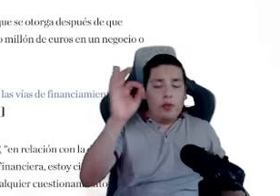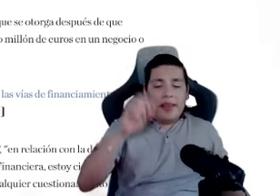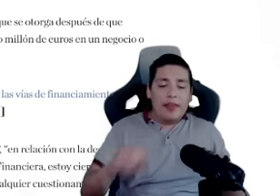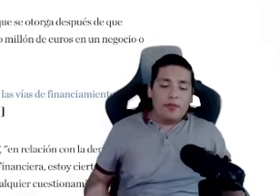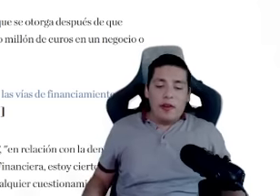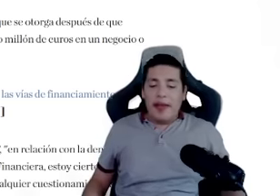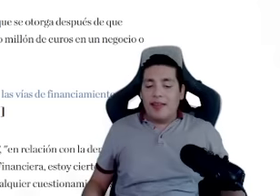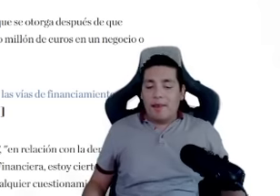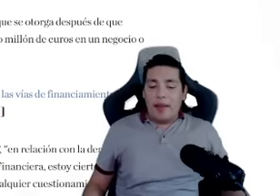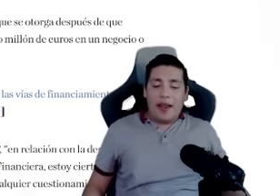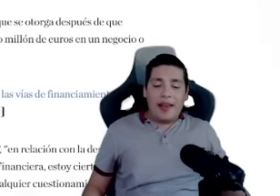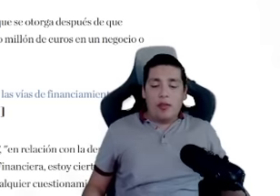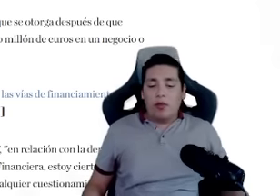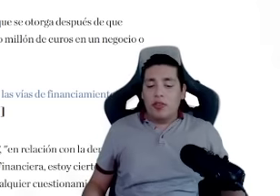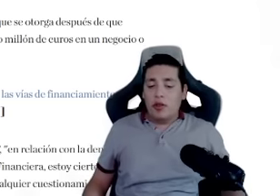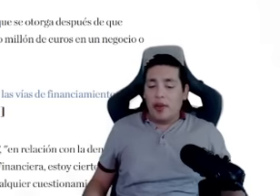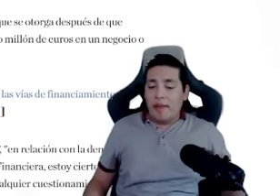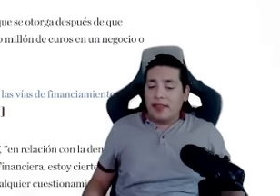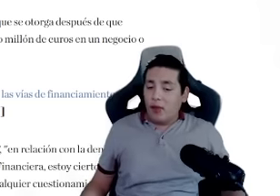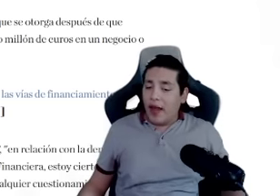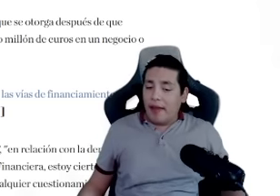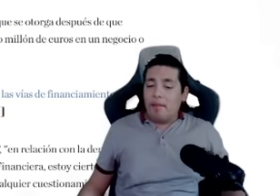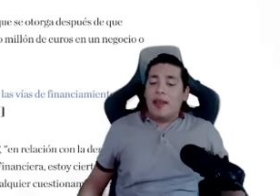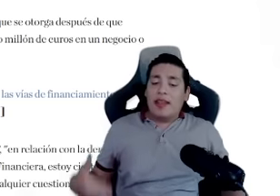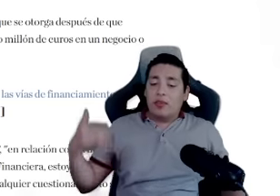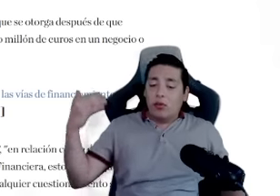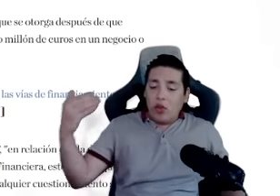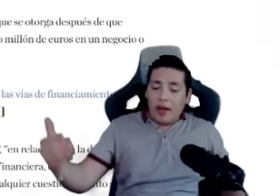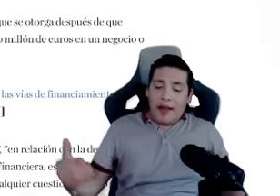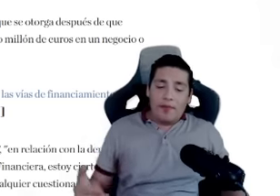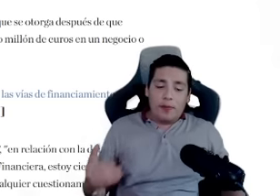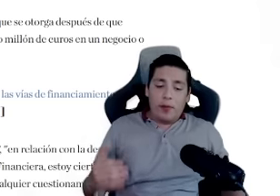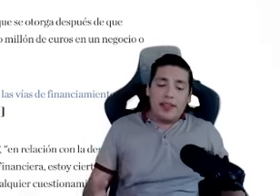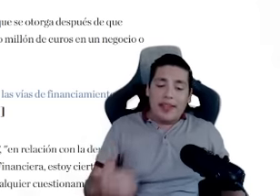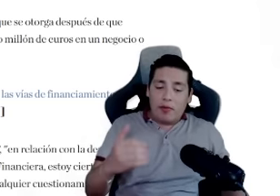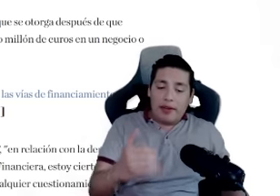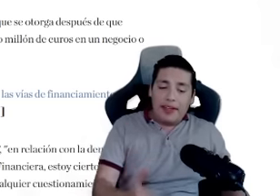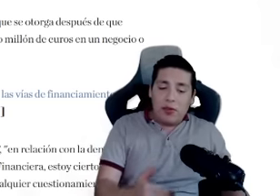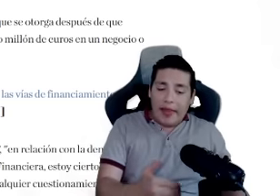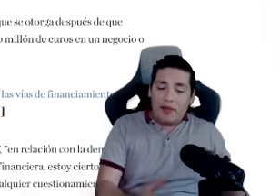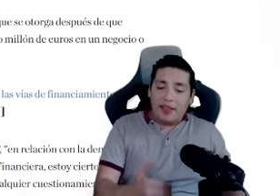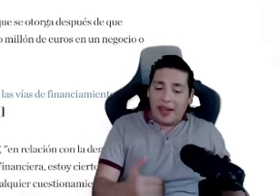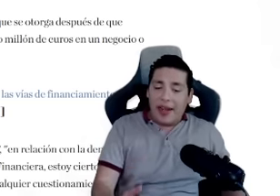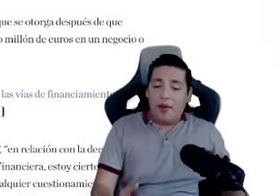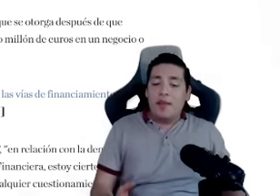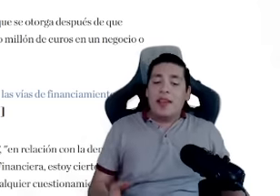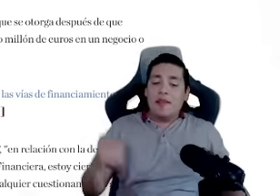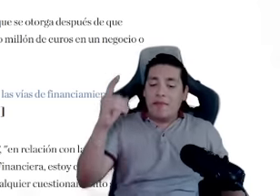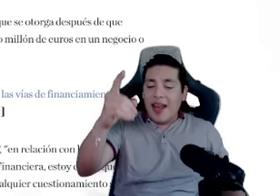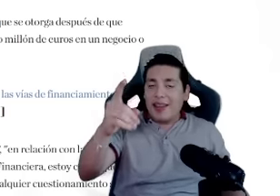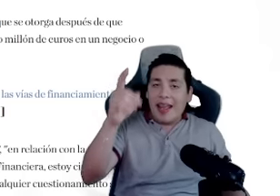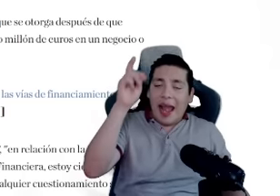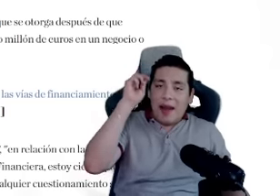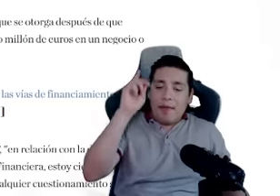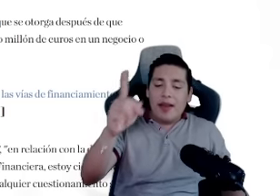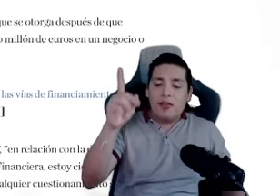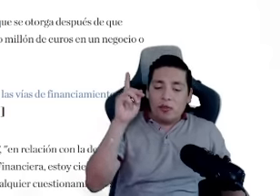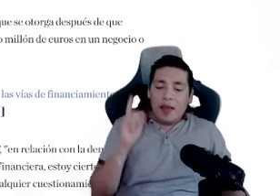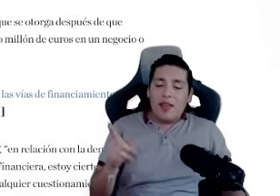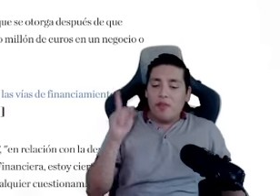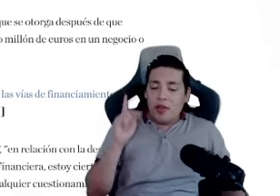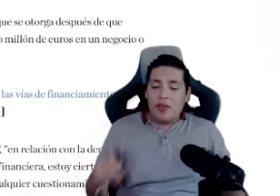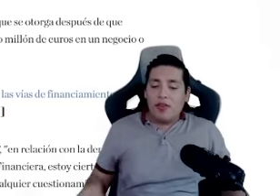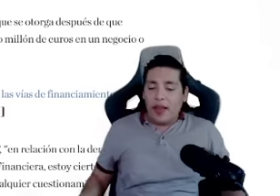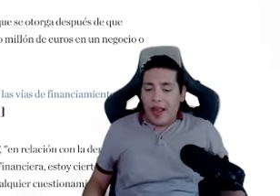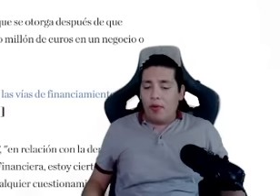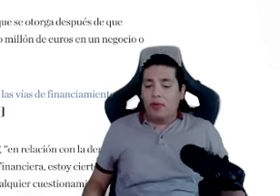en octubre del 2020 Peña Nieto consiguió una visa dorada que se otorga después de que cualquier ciudadano extranjero invierte al menos